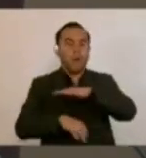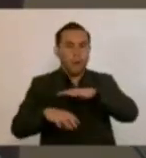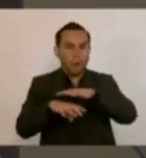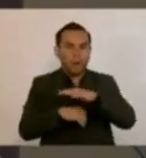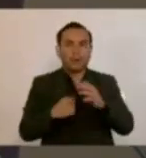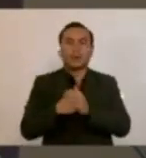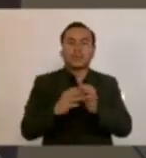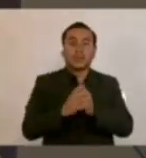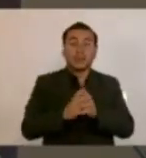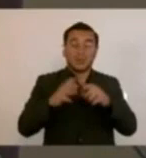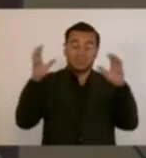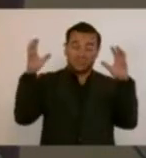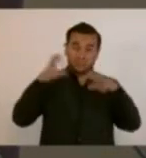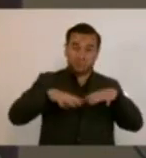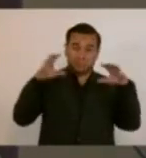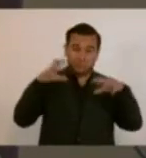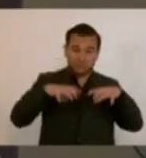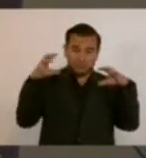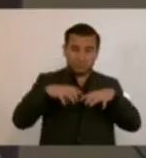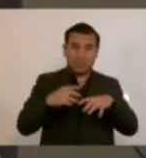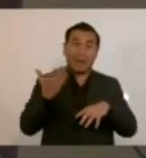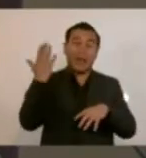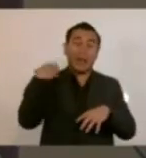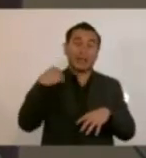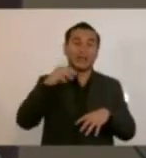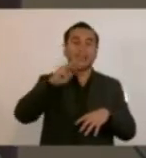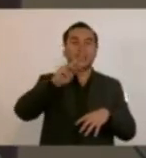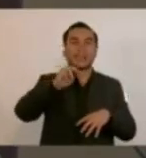catástrofes naturales, el Mitch.